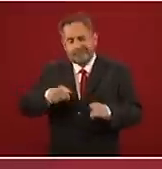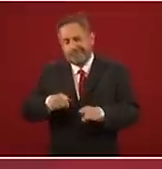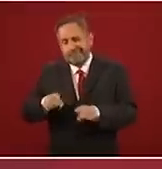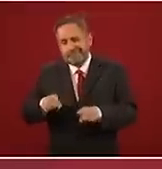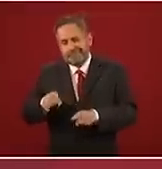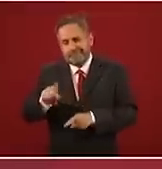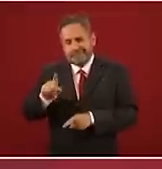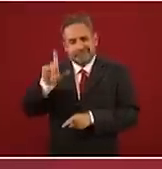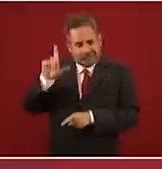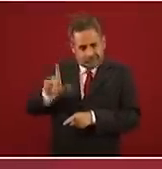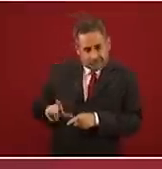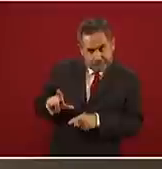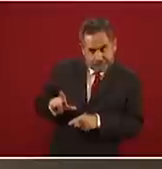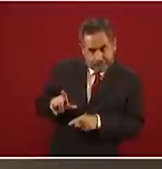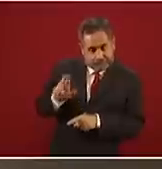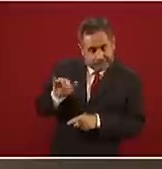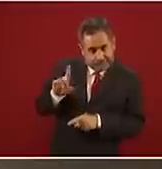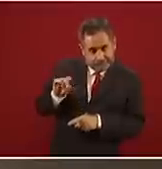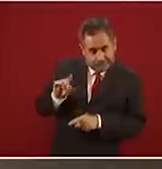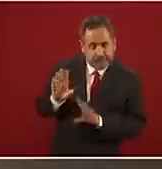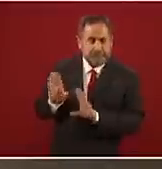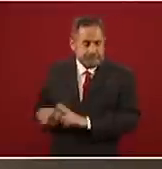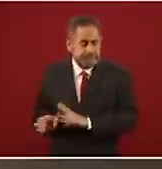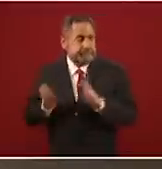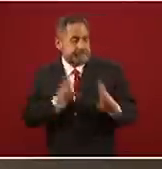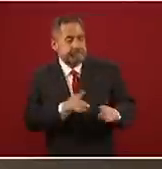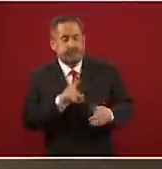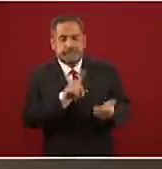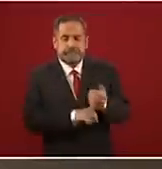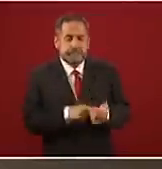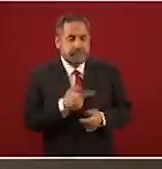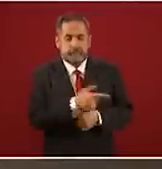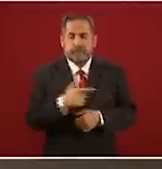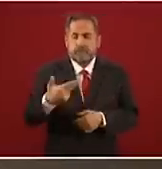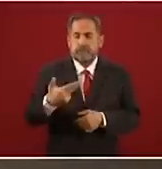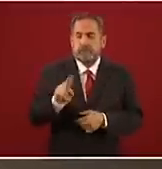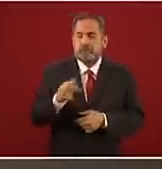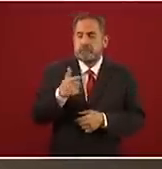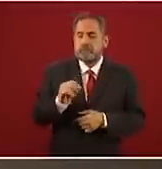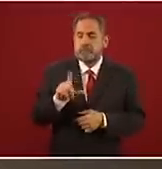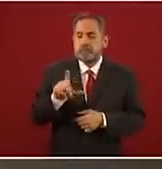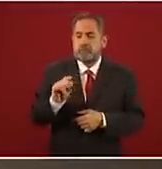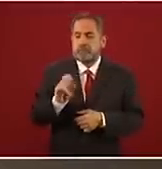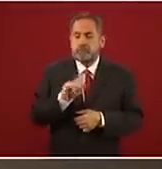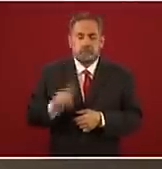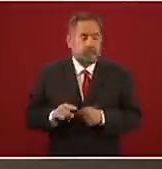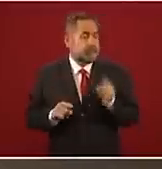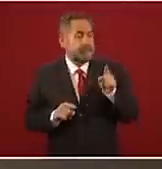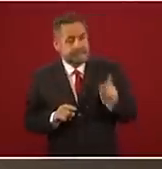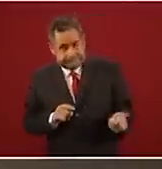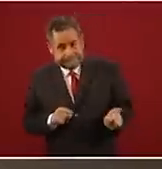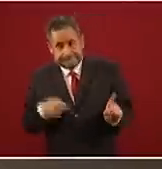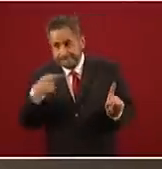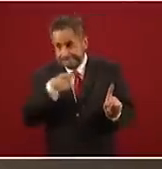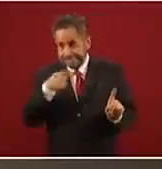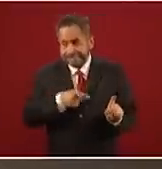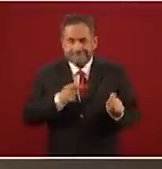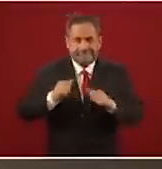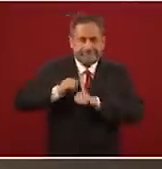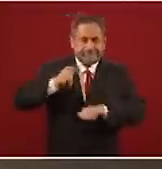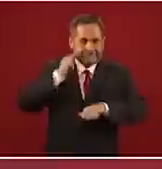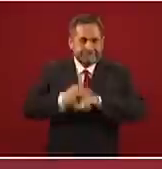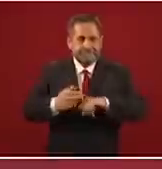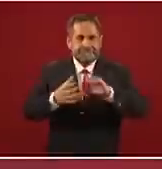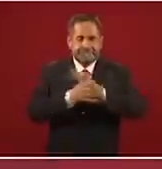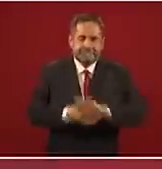de los combustibles, el doctor Hugo López Gatell va a ser el que